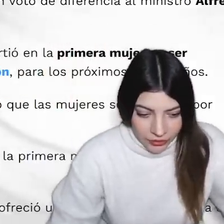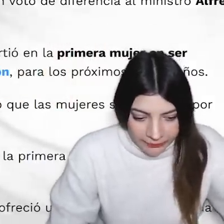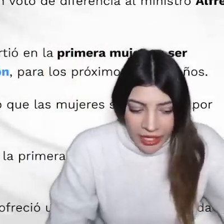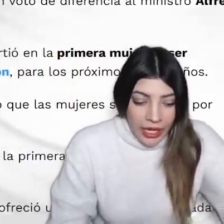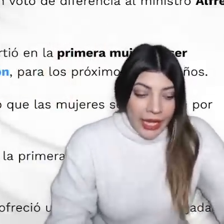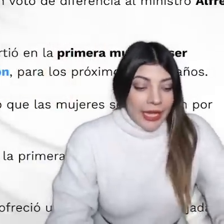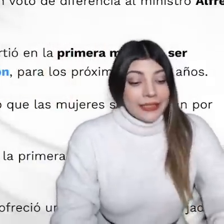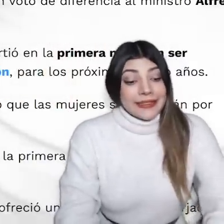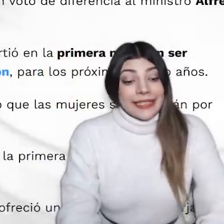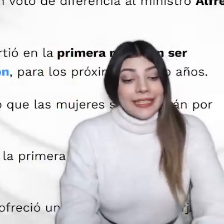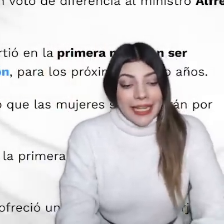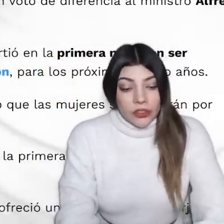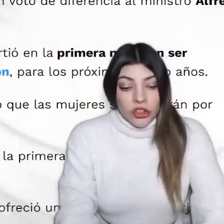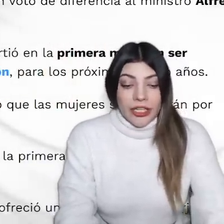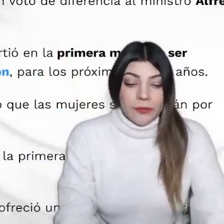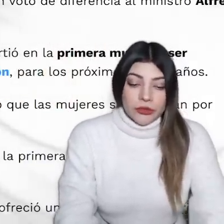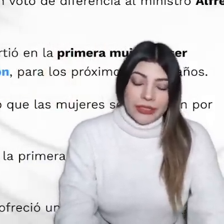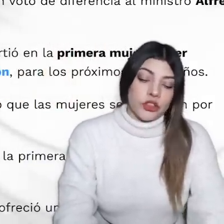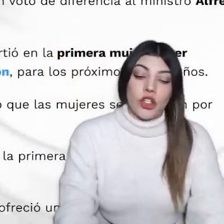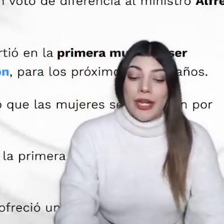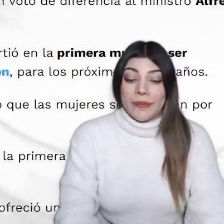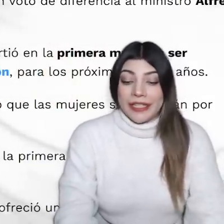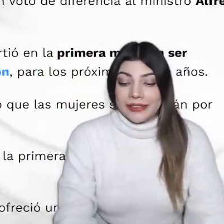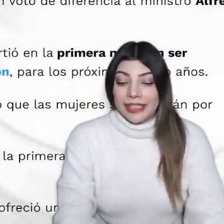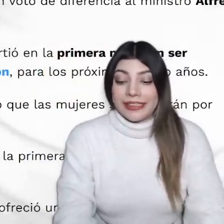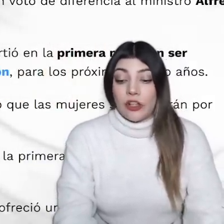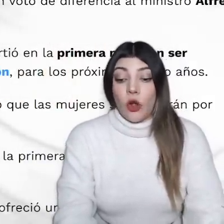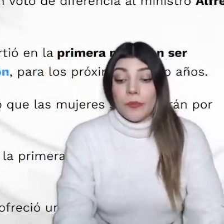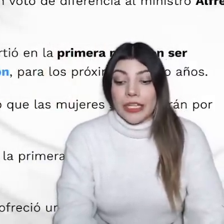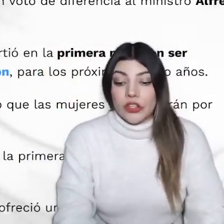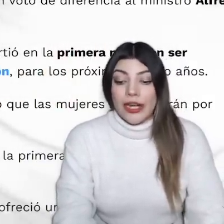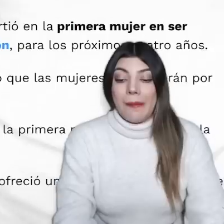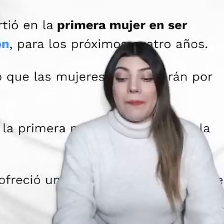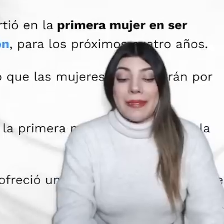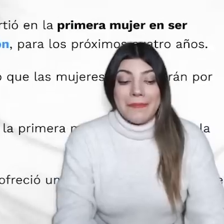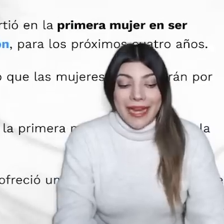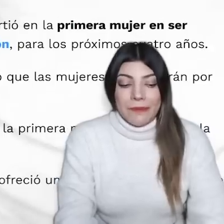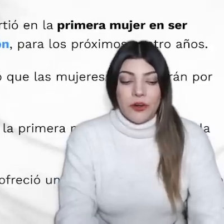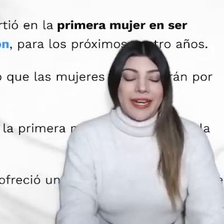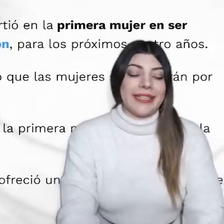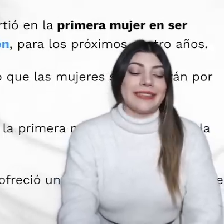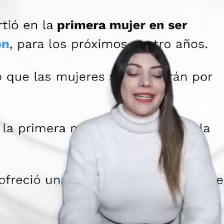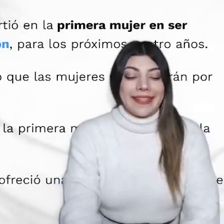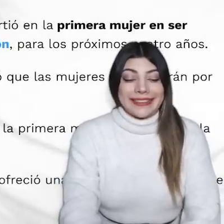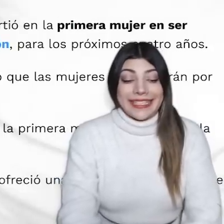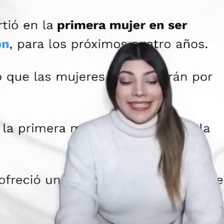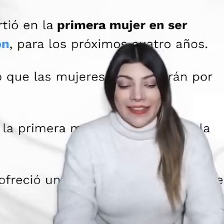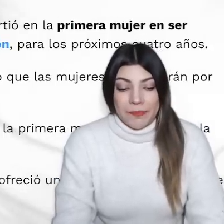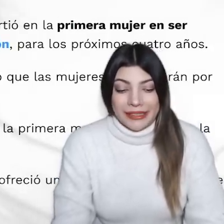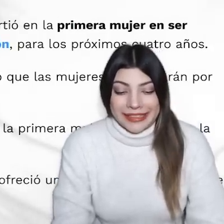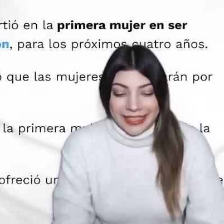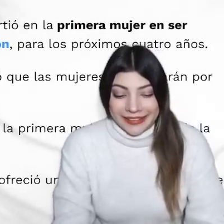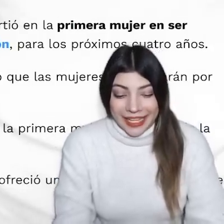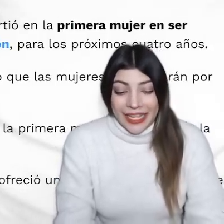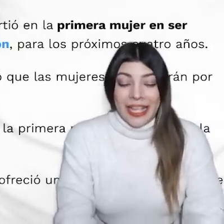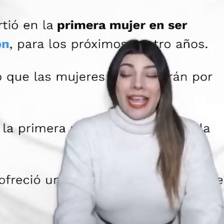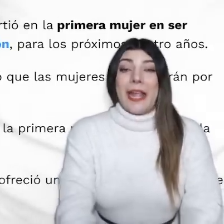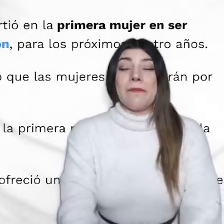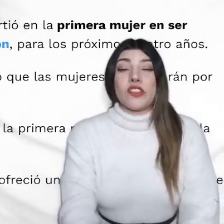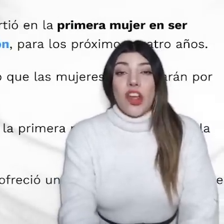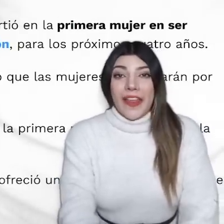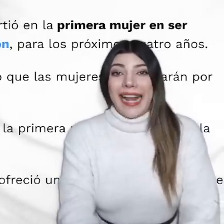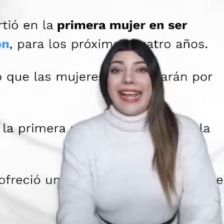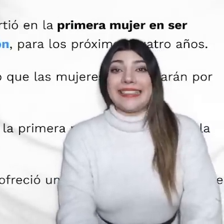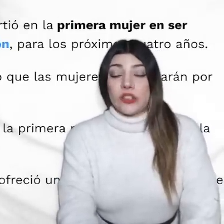esta señora. En tercera ronda de votación, la ministra se convirtió en la primera mujer en ser designada presidenta